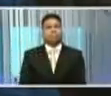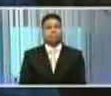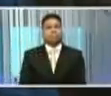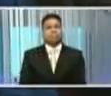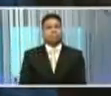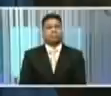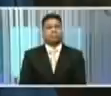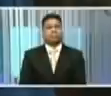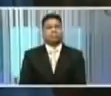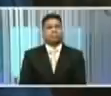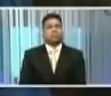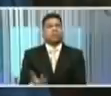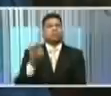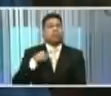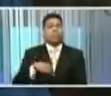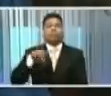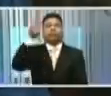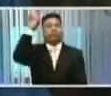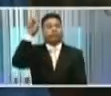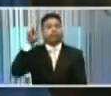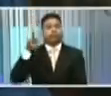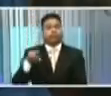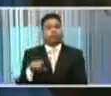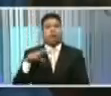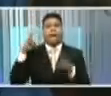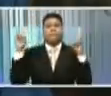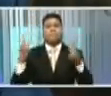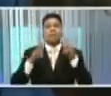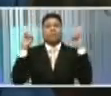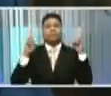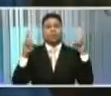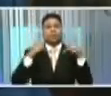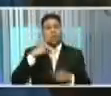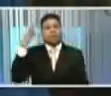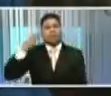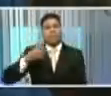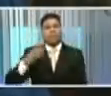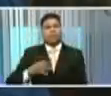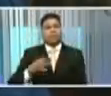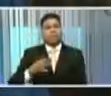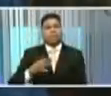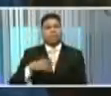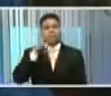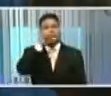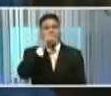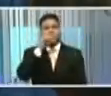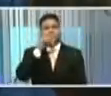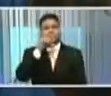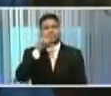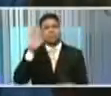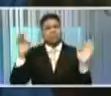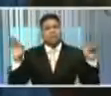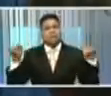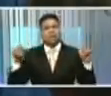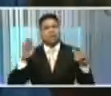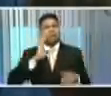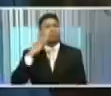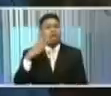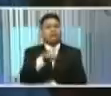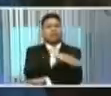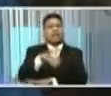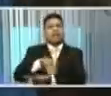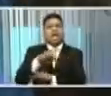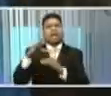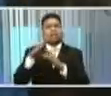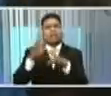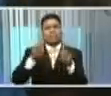y obtengamos todos los días la victoria de la verdad en las redes, en las calles, en los medios,